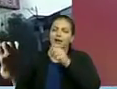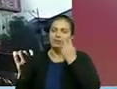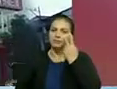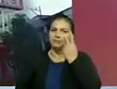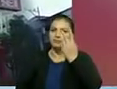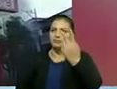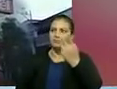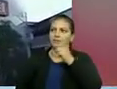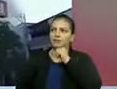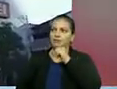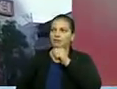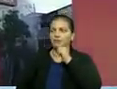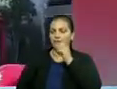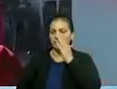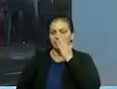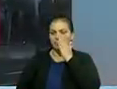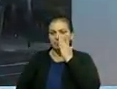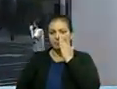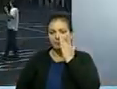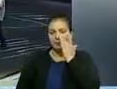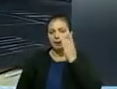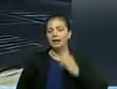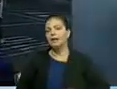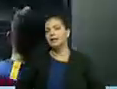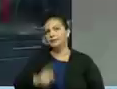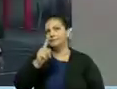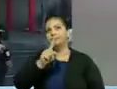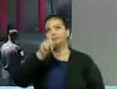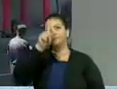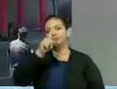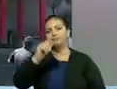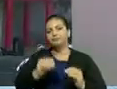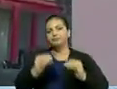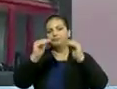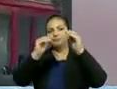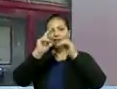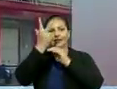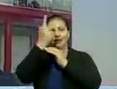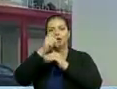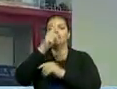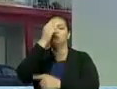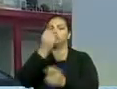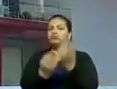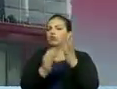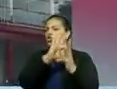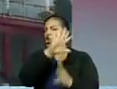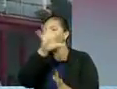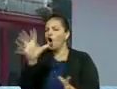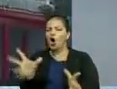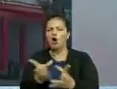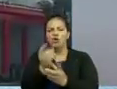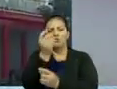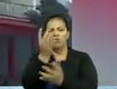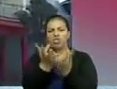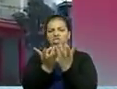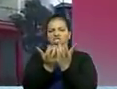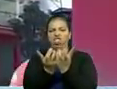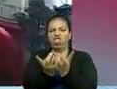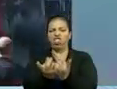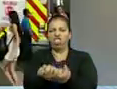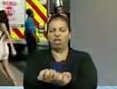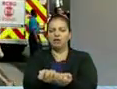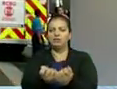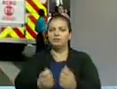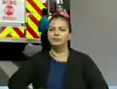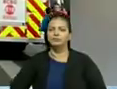terraza, supuestamente, que está totalmente colapsada. Listo, muchas gracias, caballero. Mientras que del lado acá también se encuentra personal